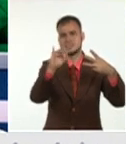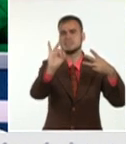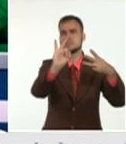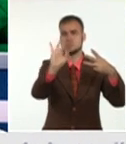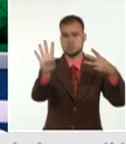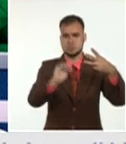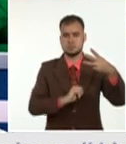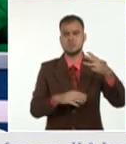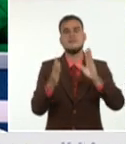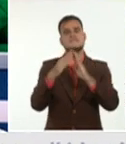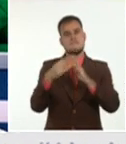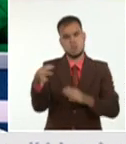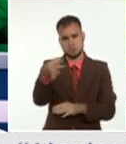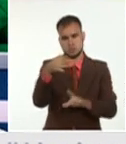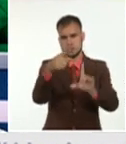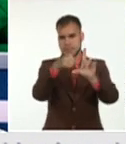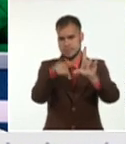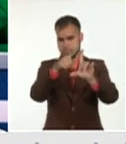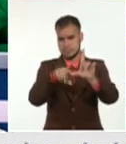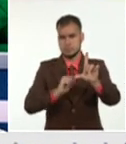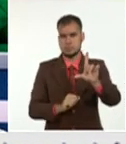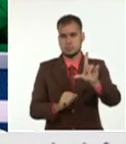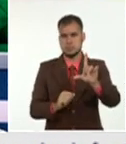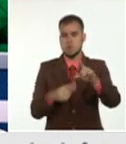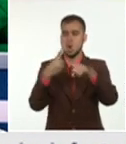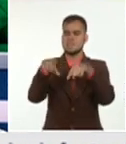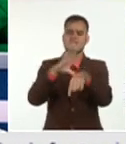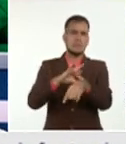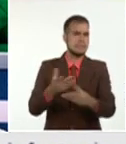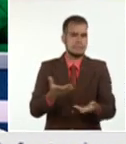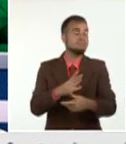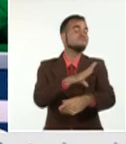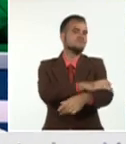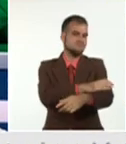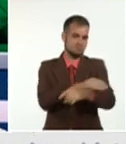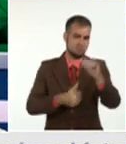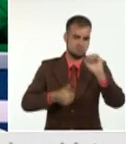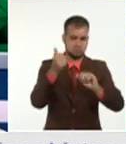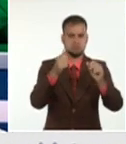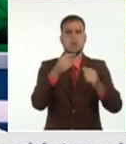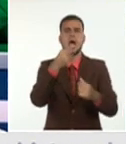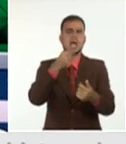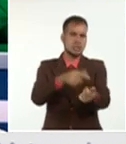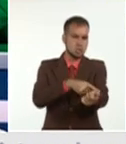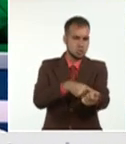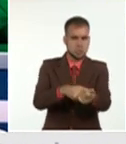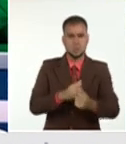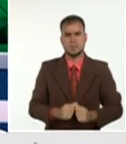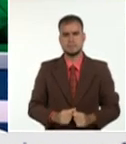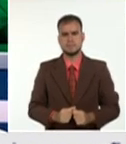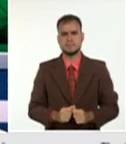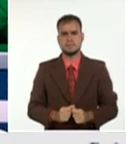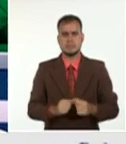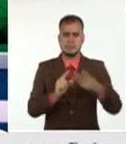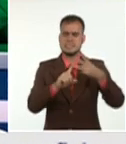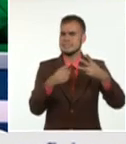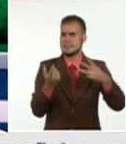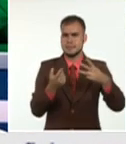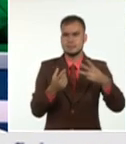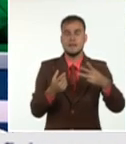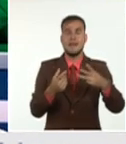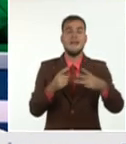Regla, hipertensión arterial, diabetes mellitus, enfermedad pulmonar obstructiva